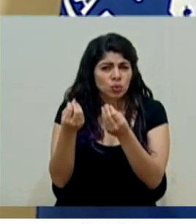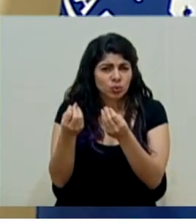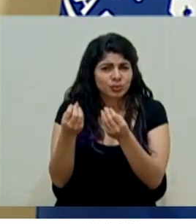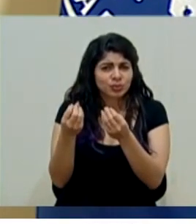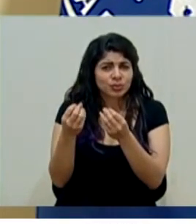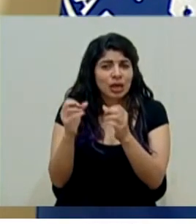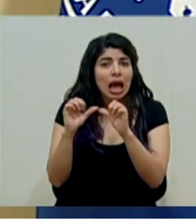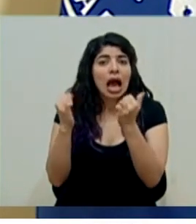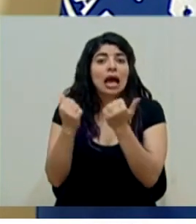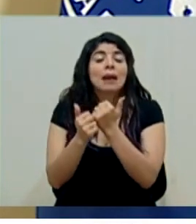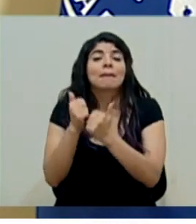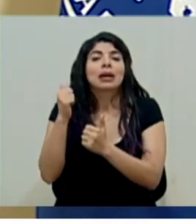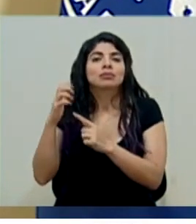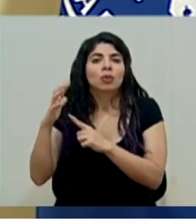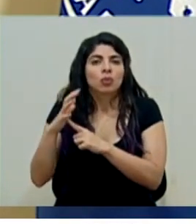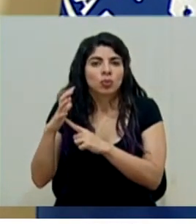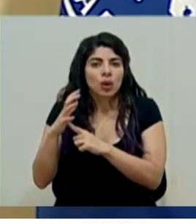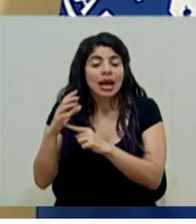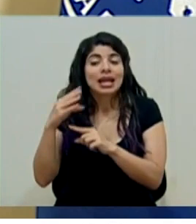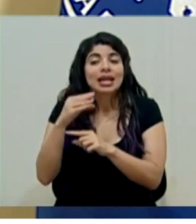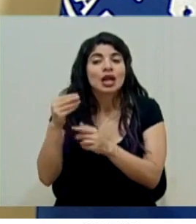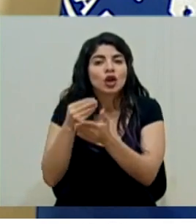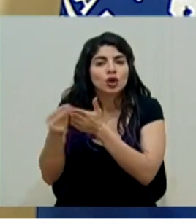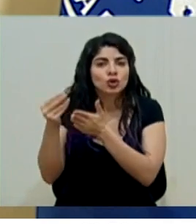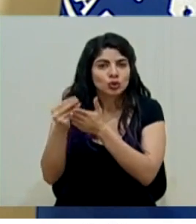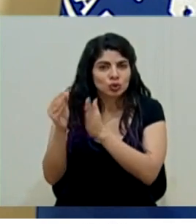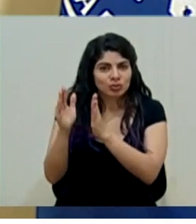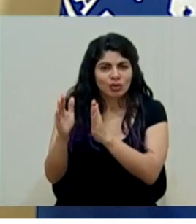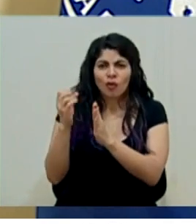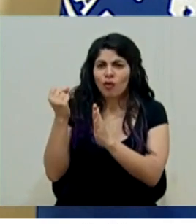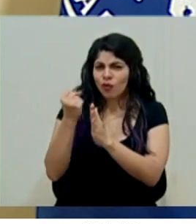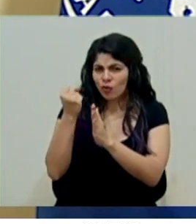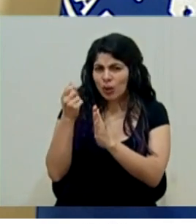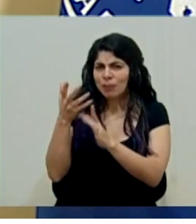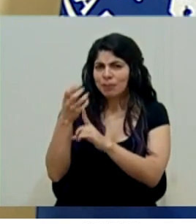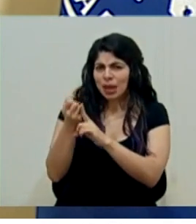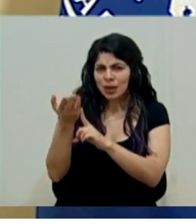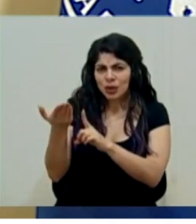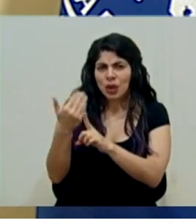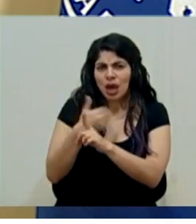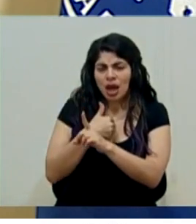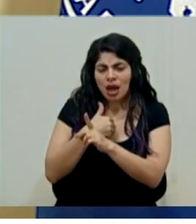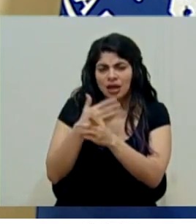los sectores más populares y sobre el consumo, muy fuerte.